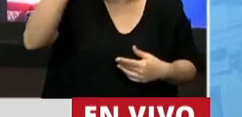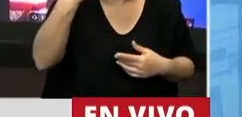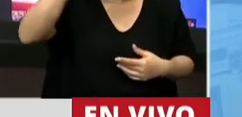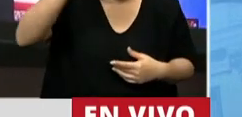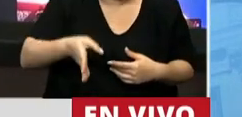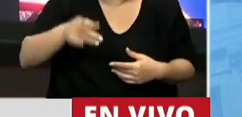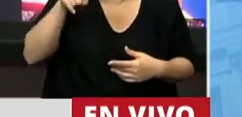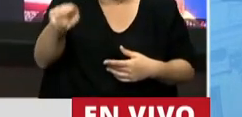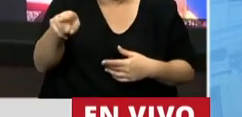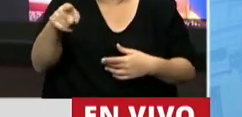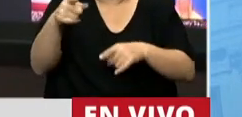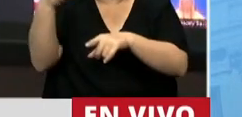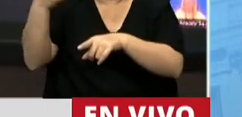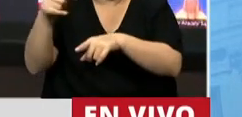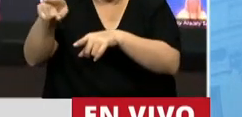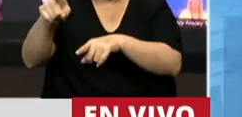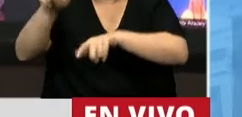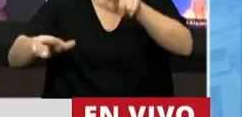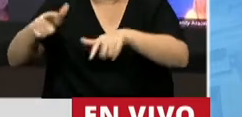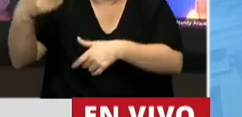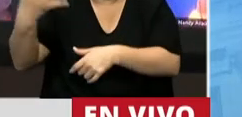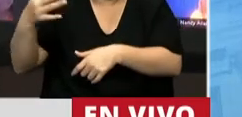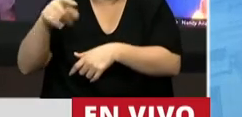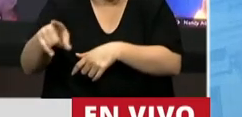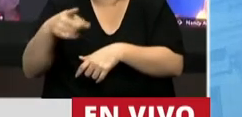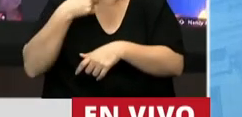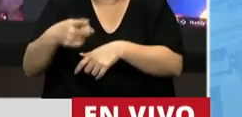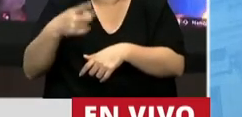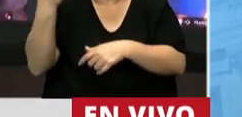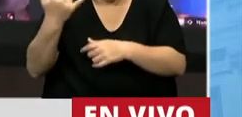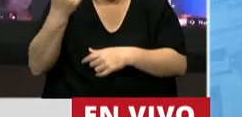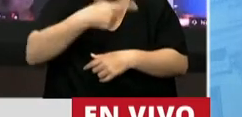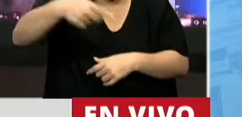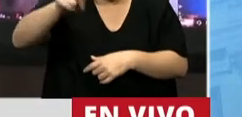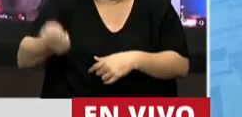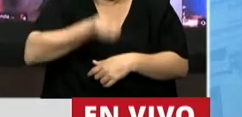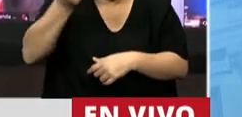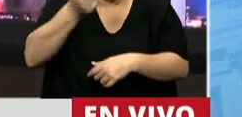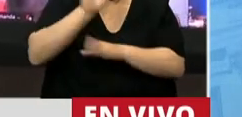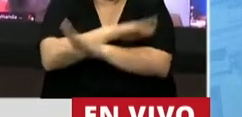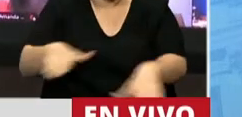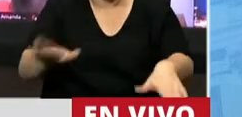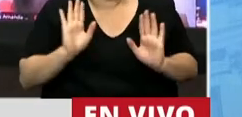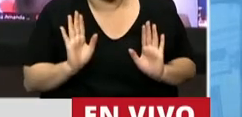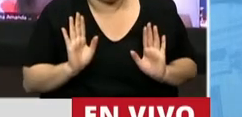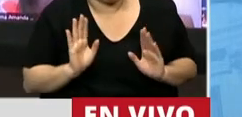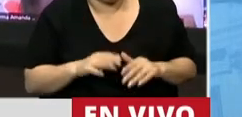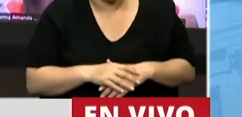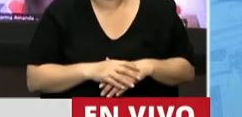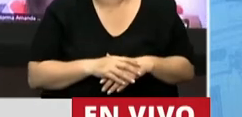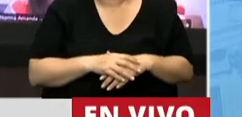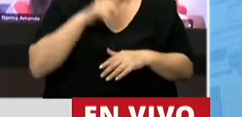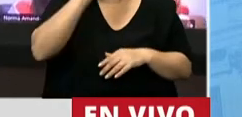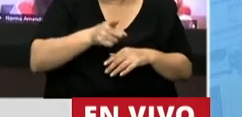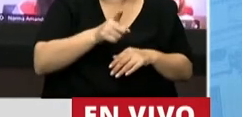de los casos de la Fiscalía Especializada remiten a situaciones de explotación sexual infantil. Además,